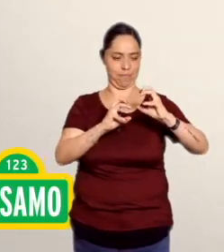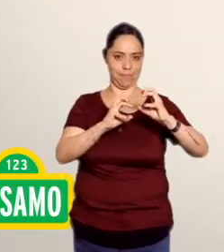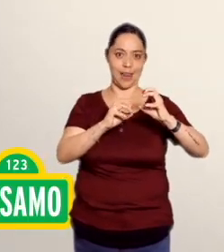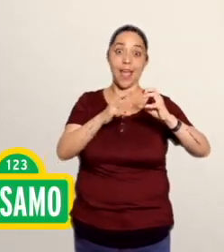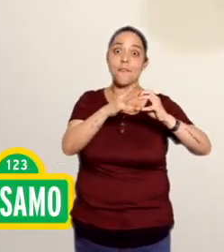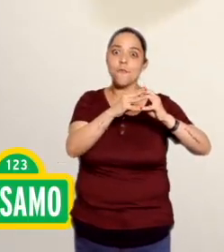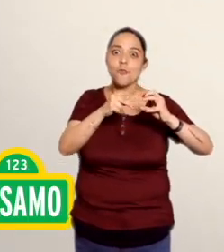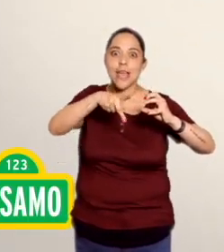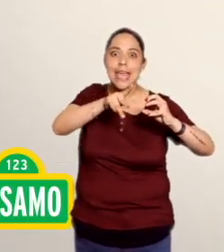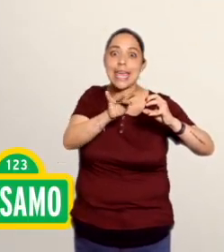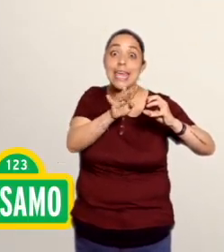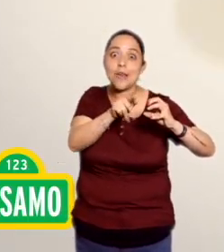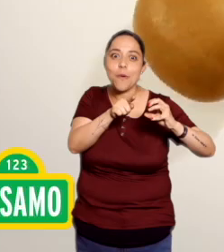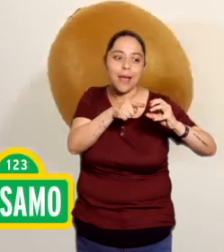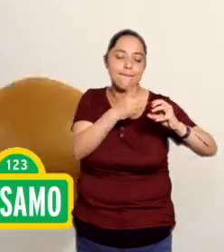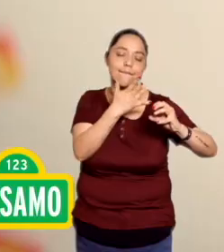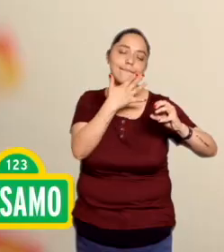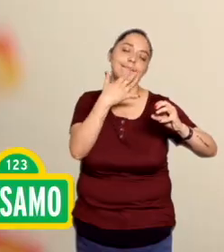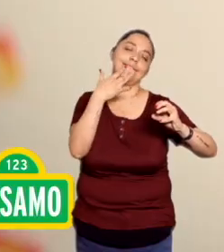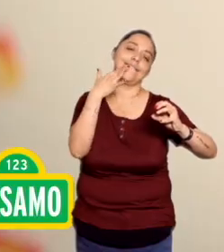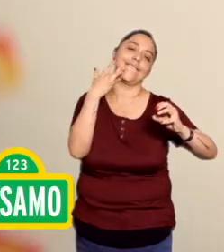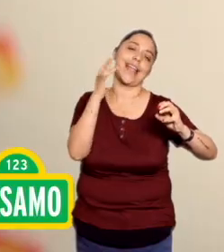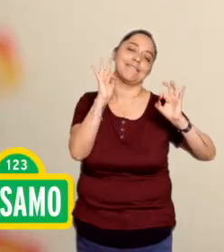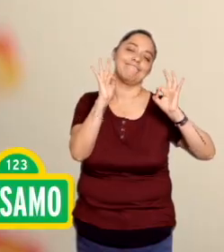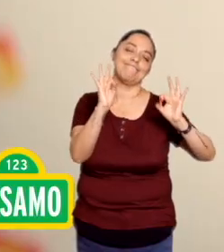Un kiwi. ¡Qué rico!